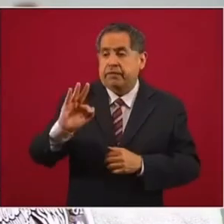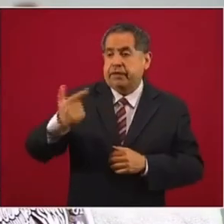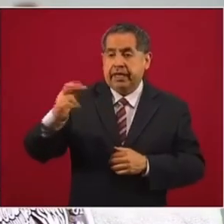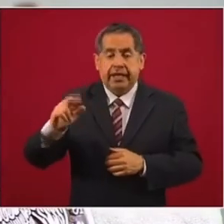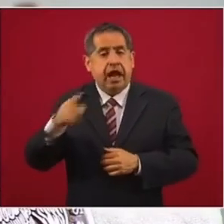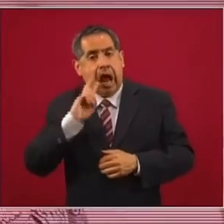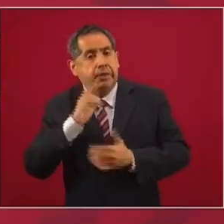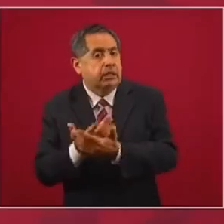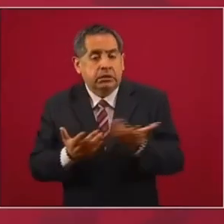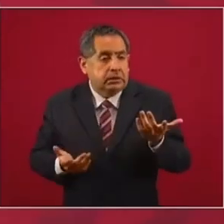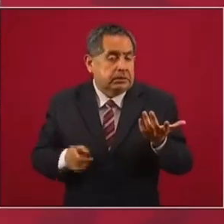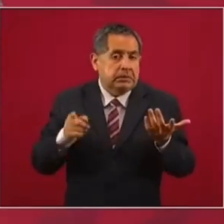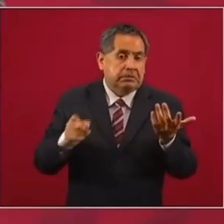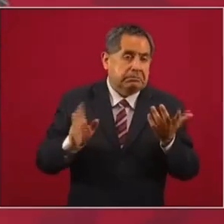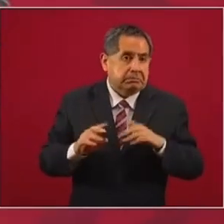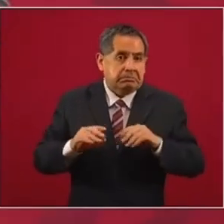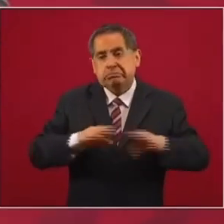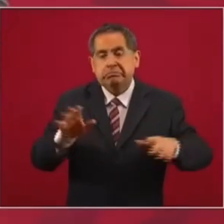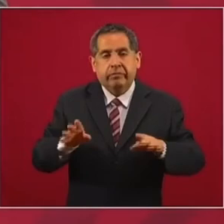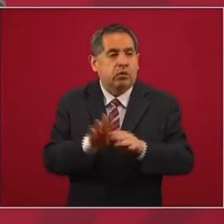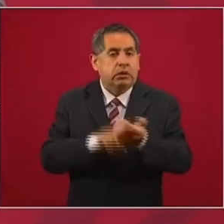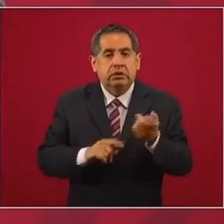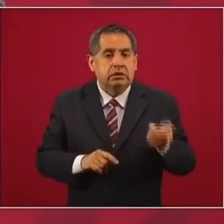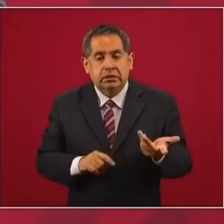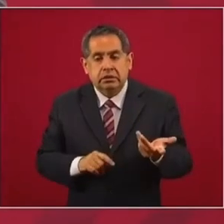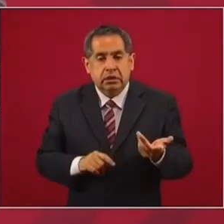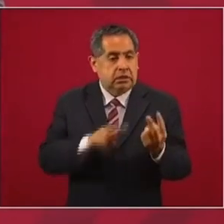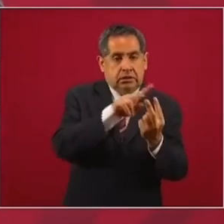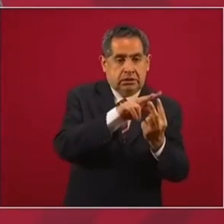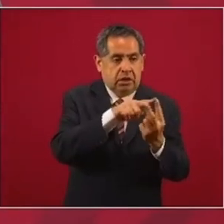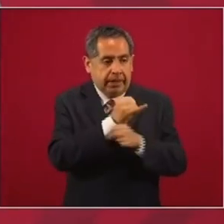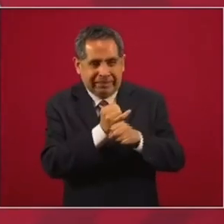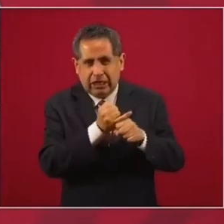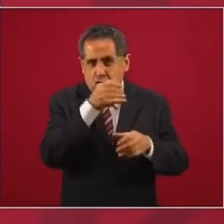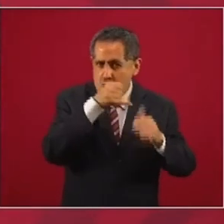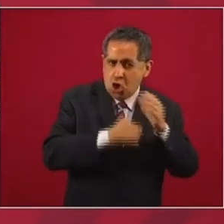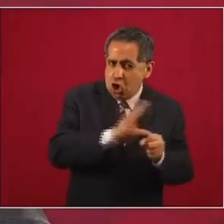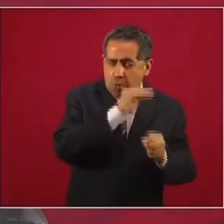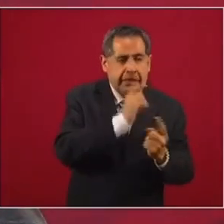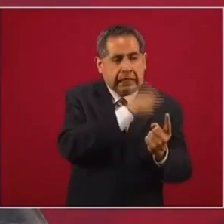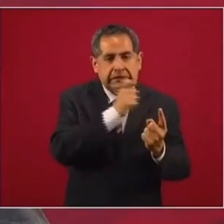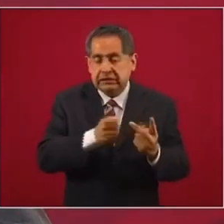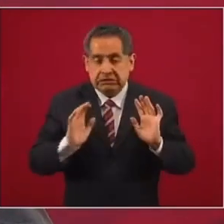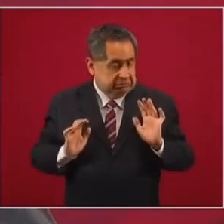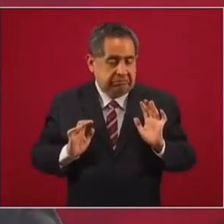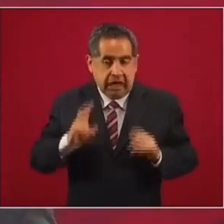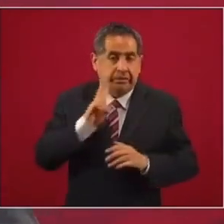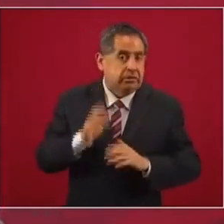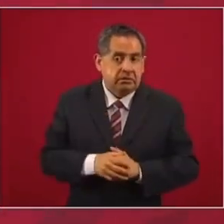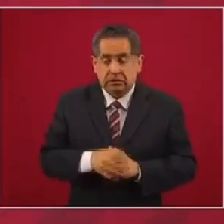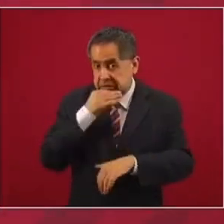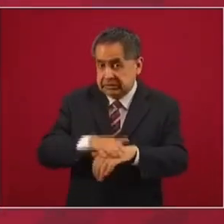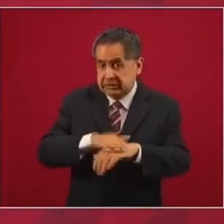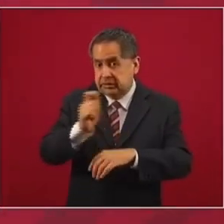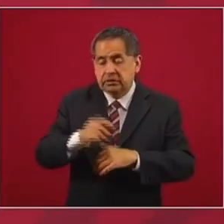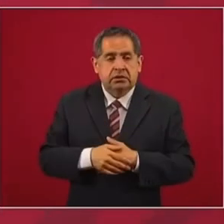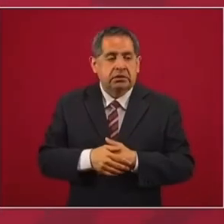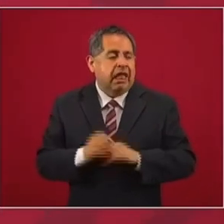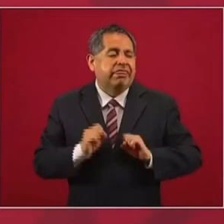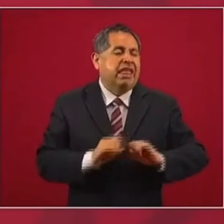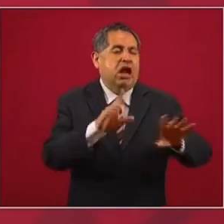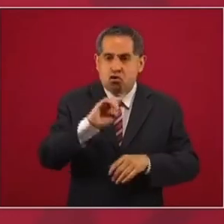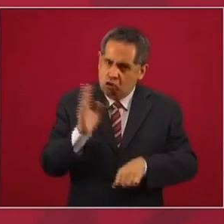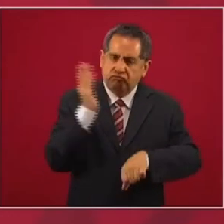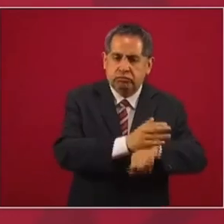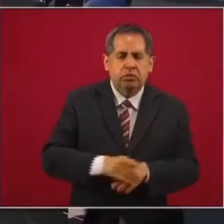Fiscalía dé a conocer toda la investigación sobre los dos casos. Y si no, va a haber impunidad.